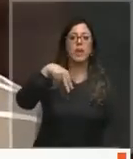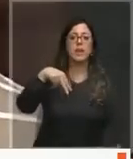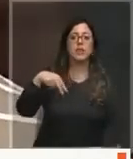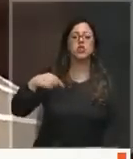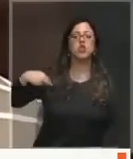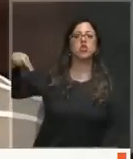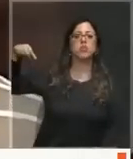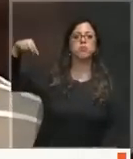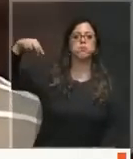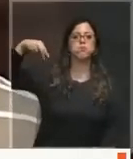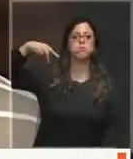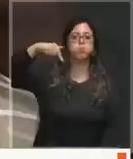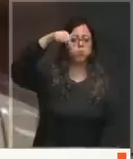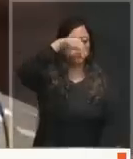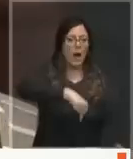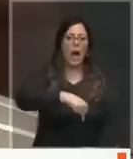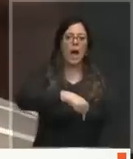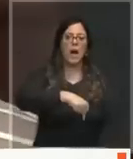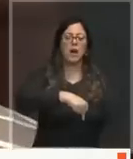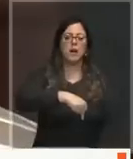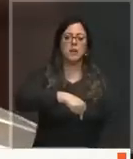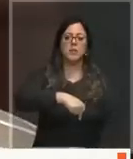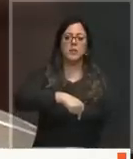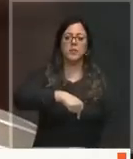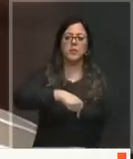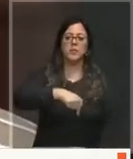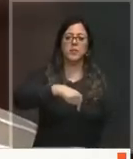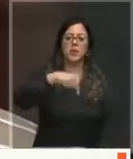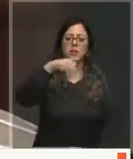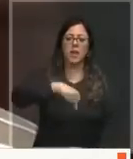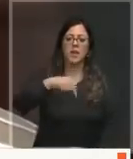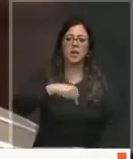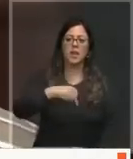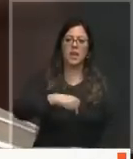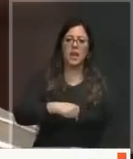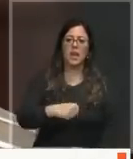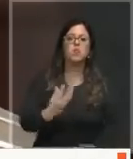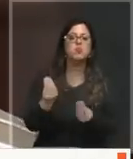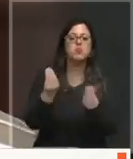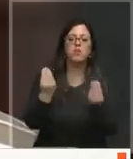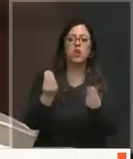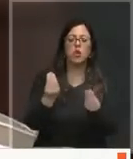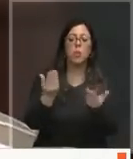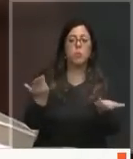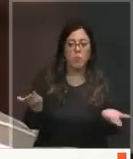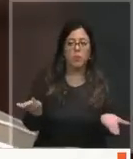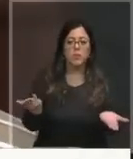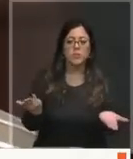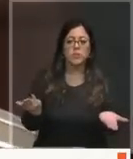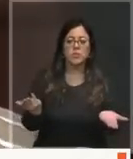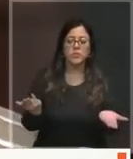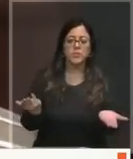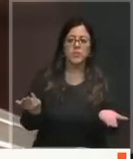Y llegué aquí. Aquí es muy, muy, muy bueno. Yo por eso